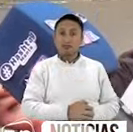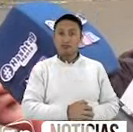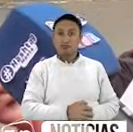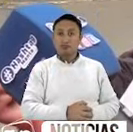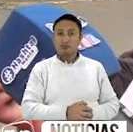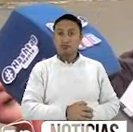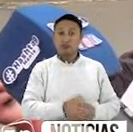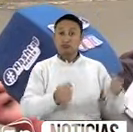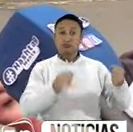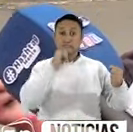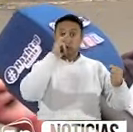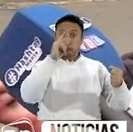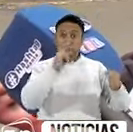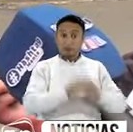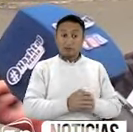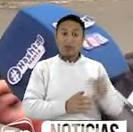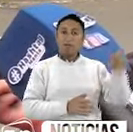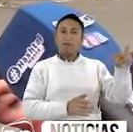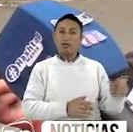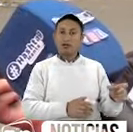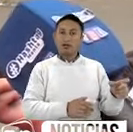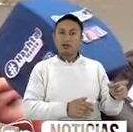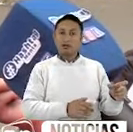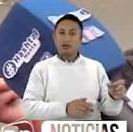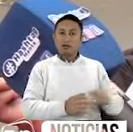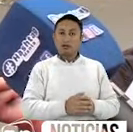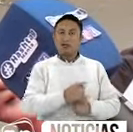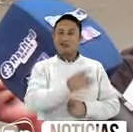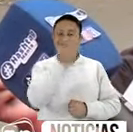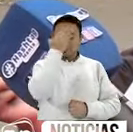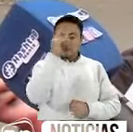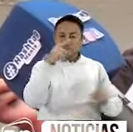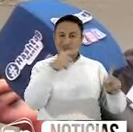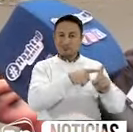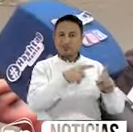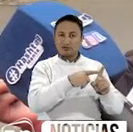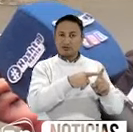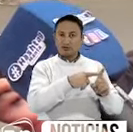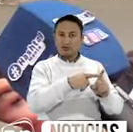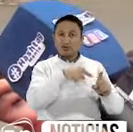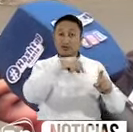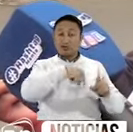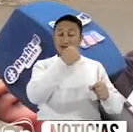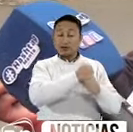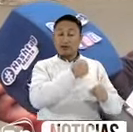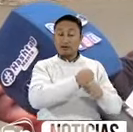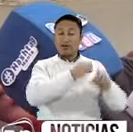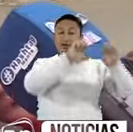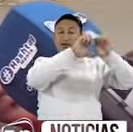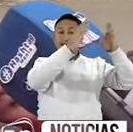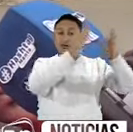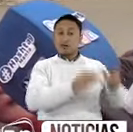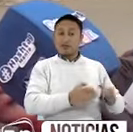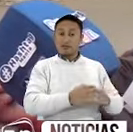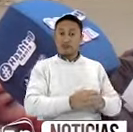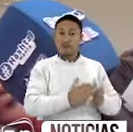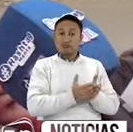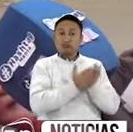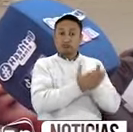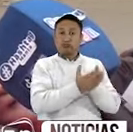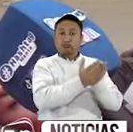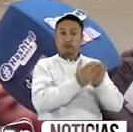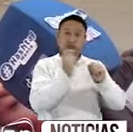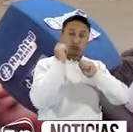gama. Esta persona se tiene conocimiento que ha sabido trabajar los barcos pesqueros o